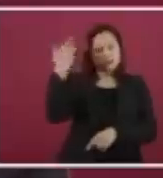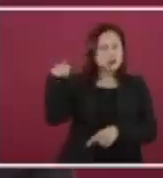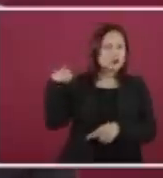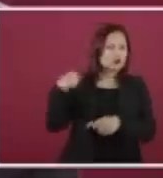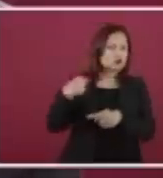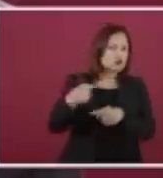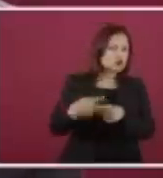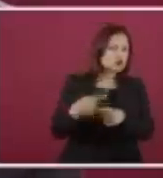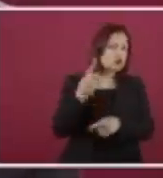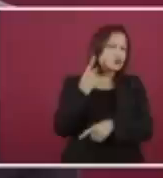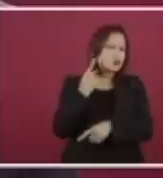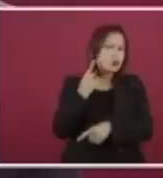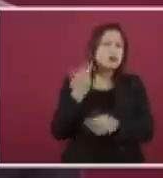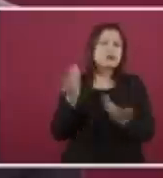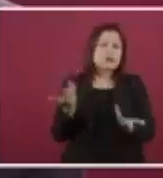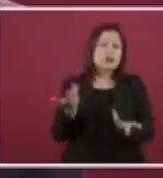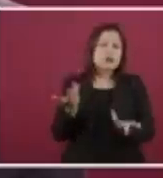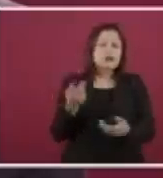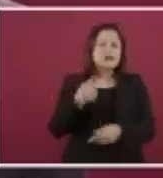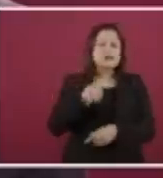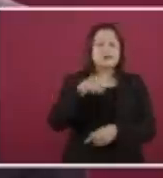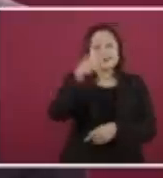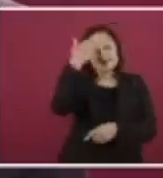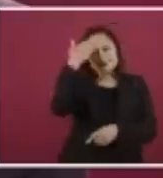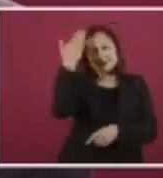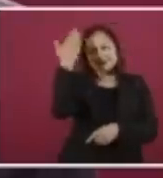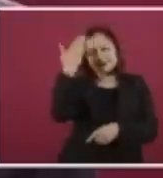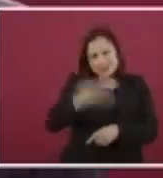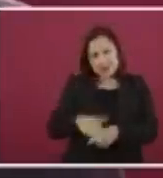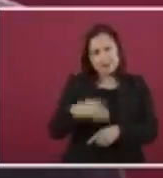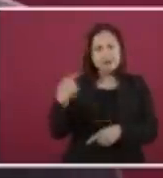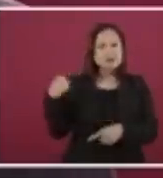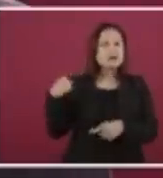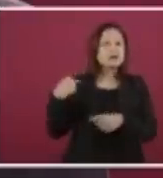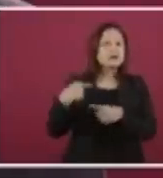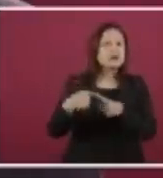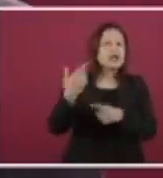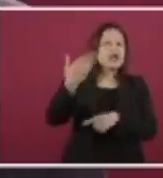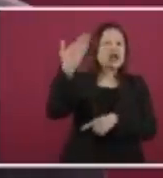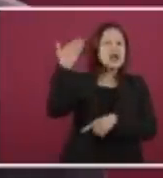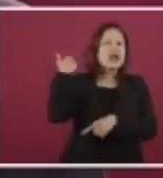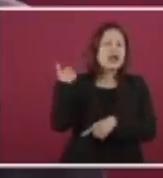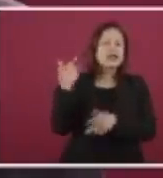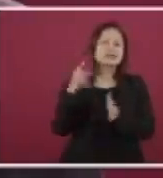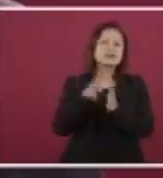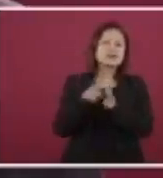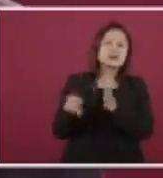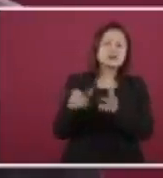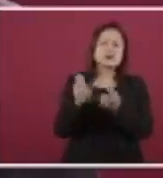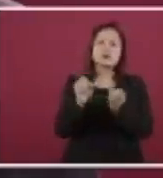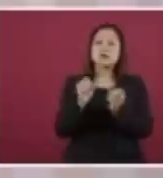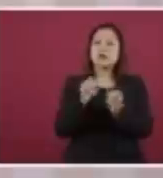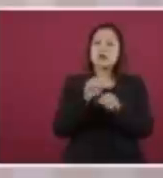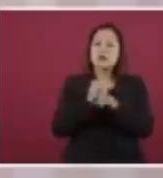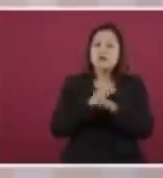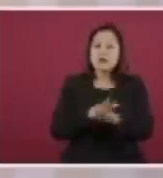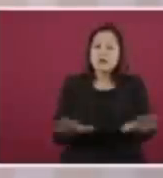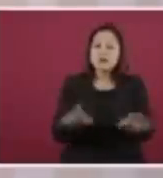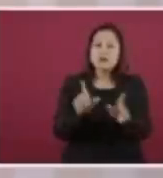se padeció por los cercos informativos, el